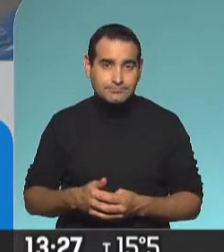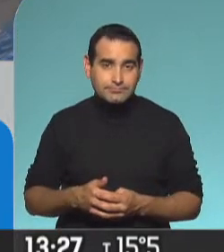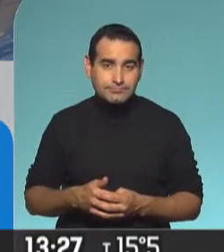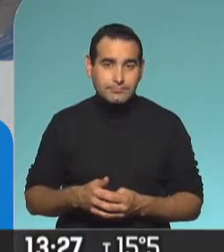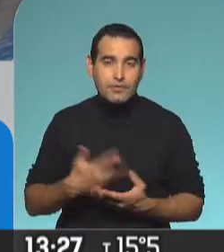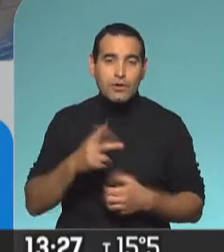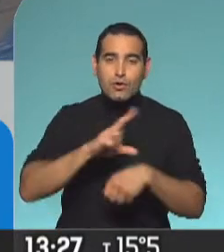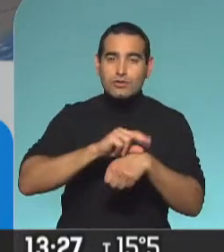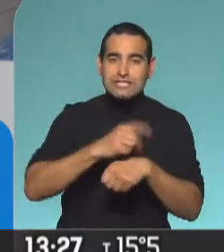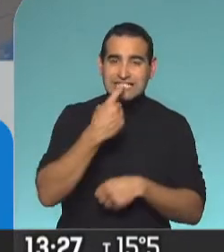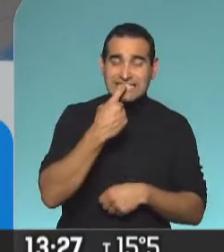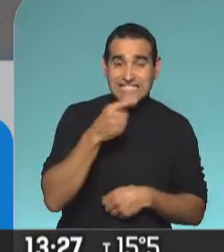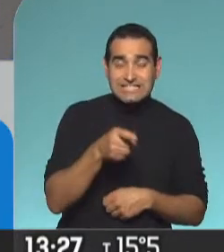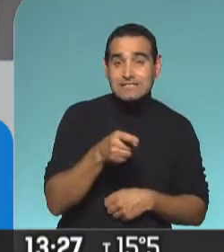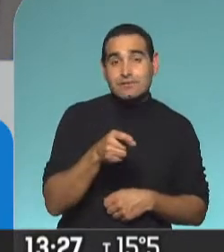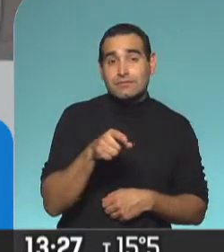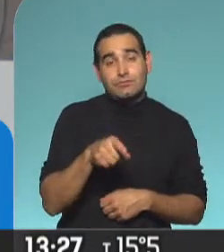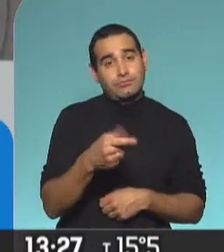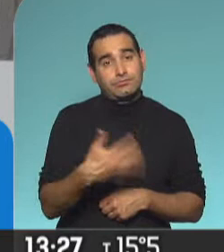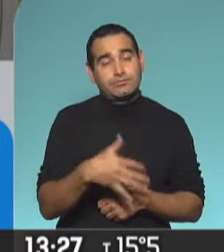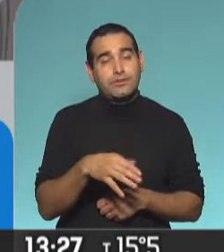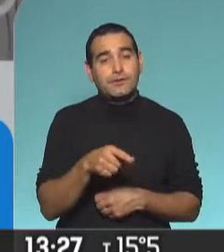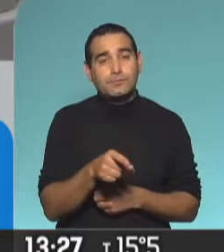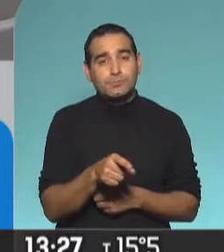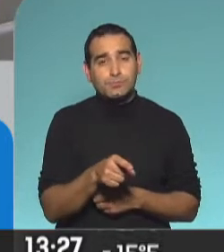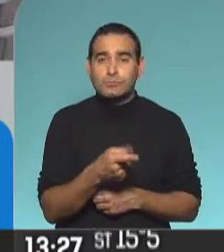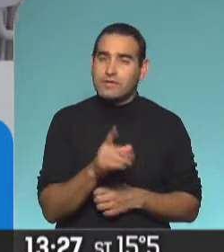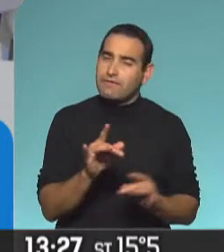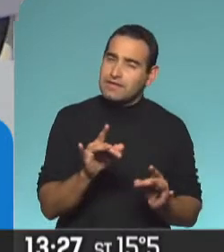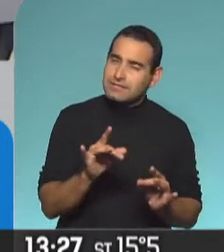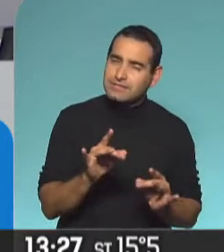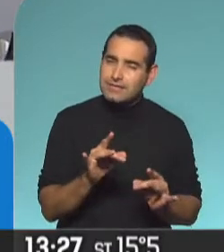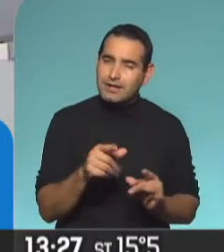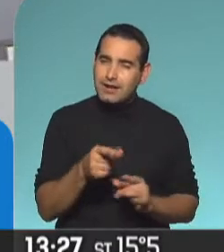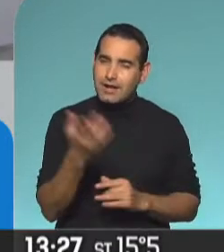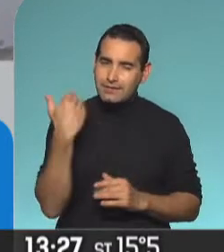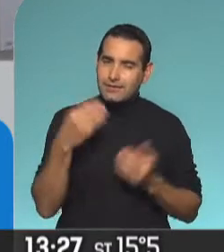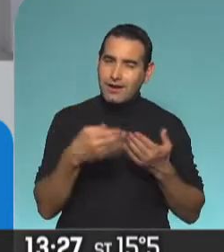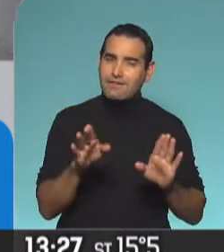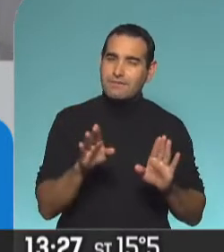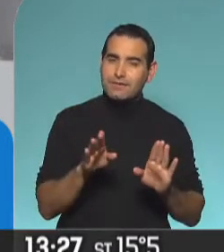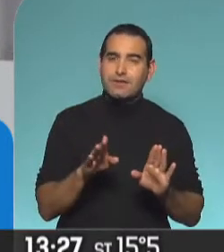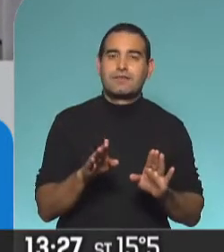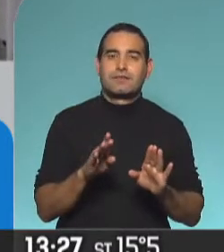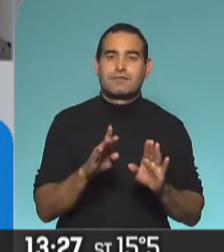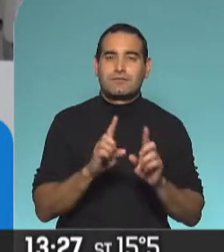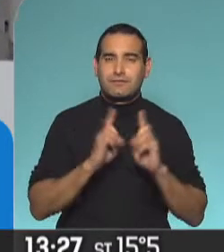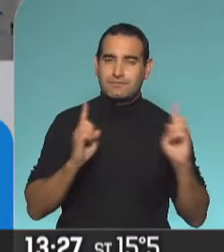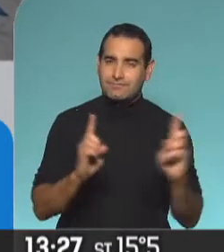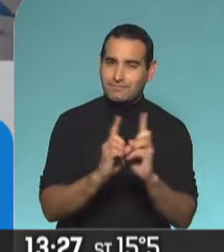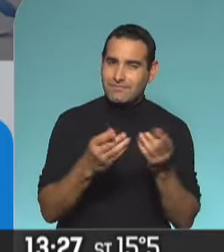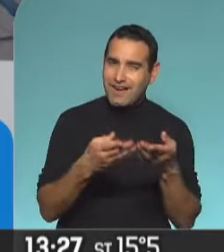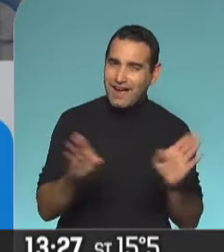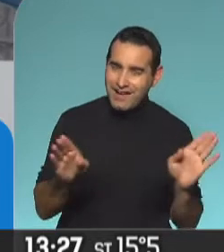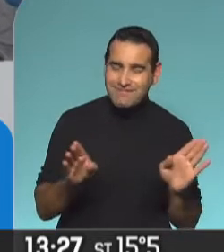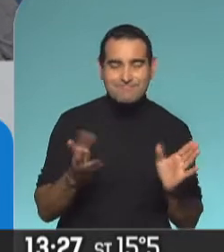los odontólogos fue una de las complicado, ¿no? Para abrir quizás los